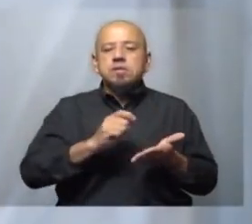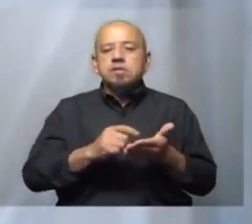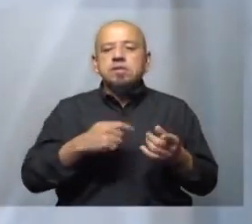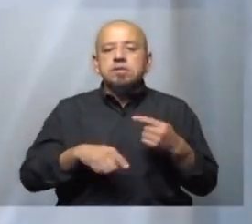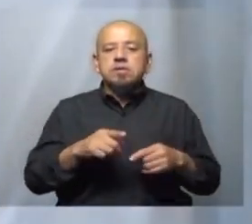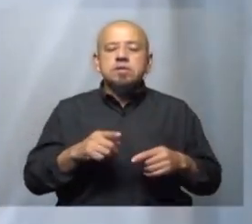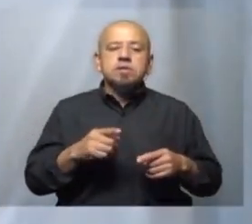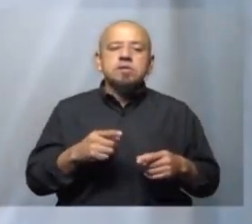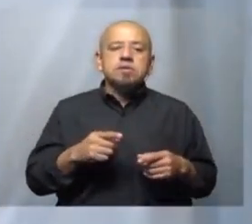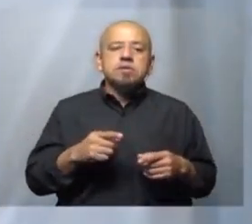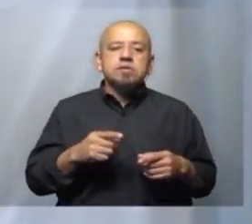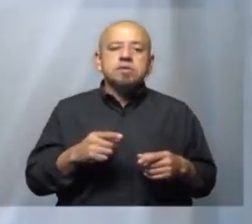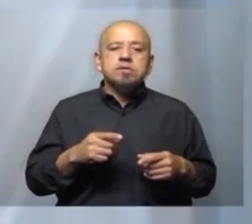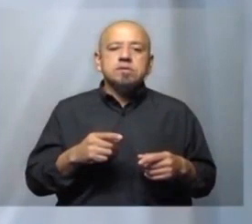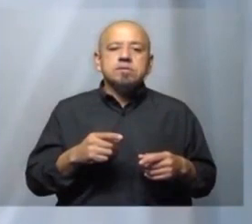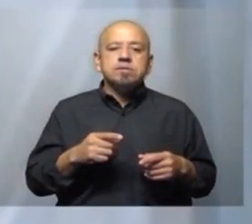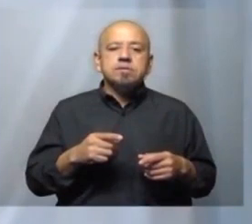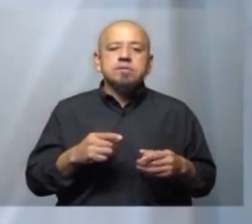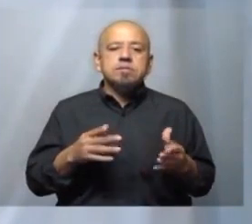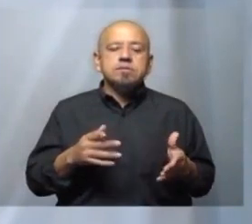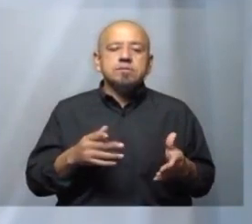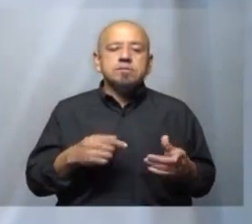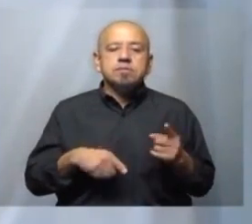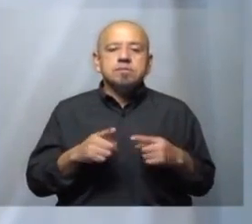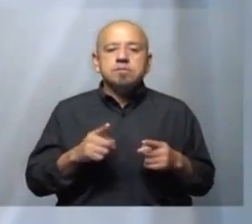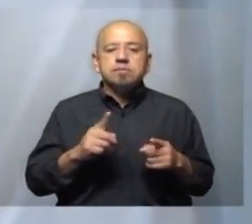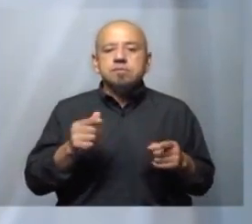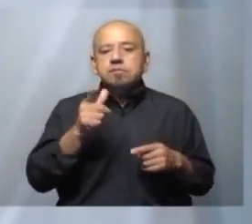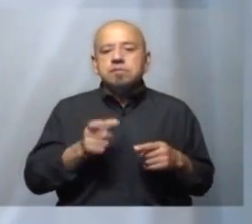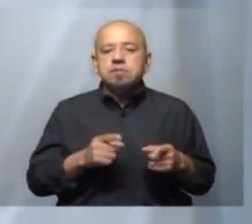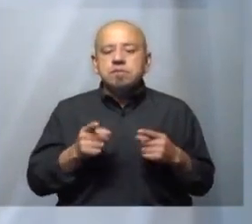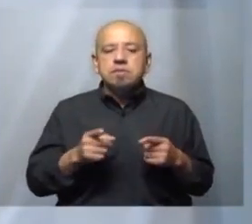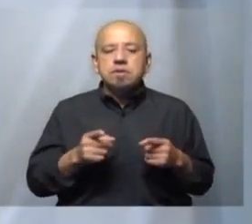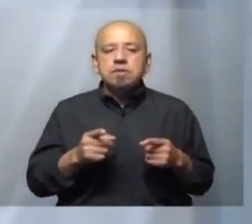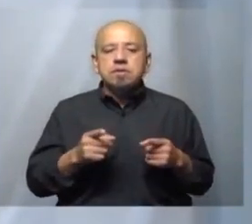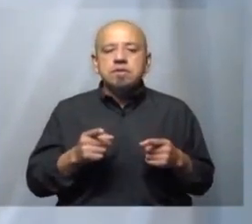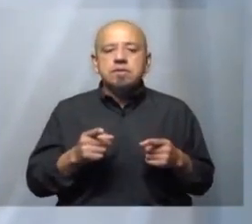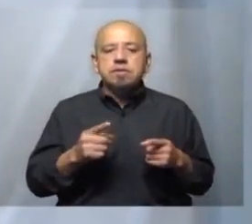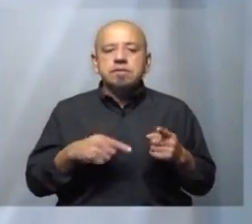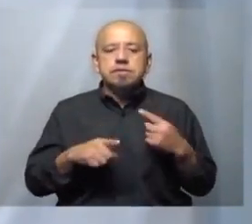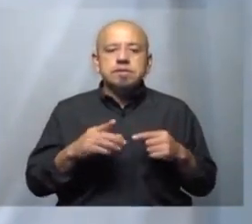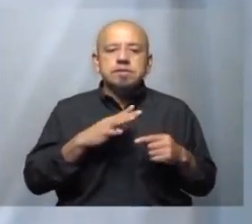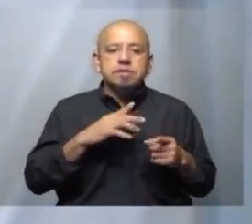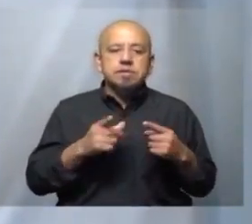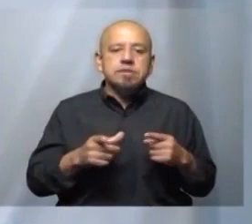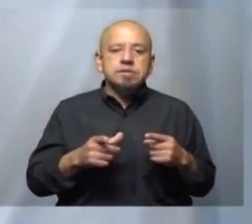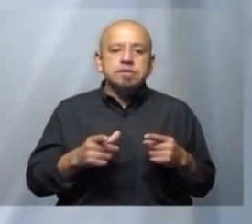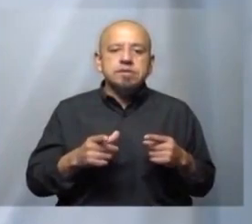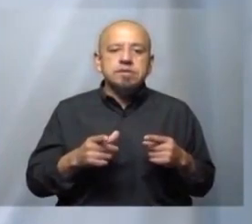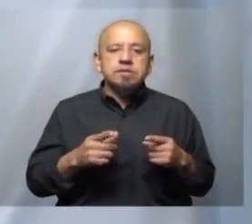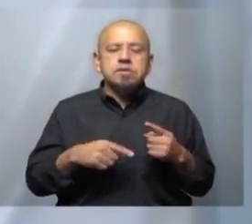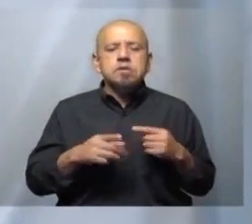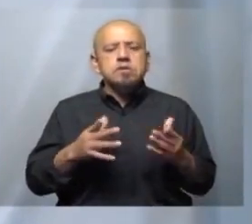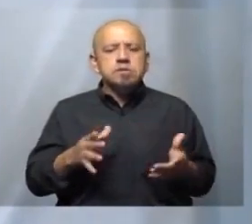este por ahí no ser la persona que sos no la persona que de alguna manera retratando